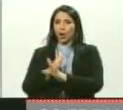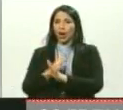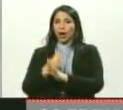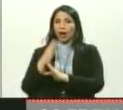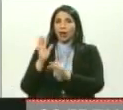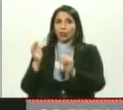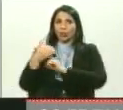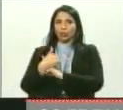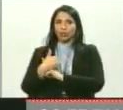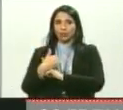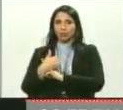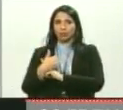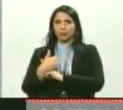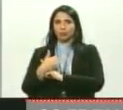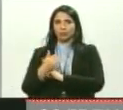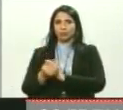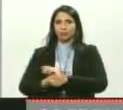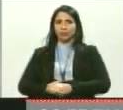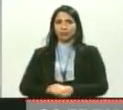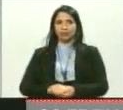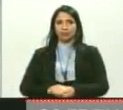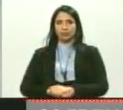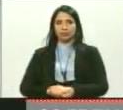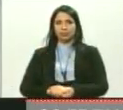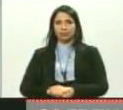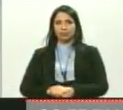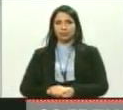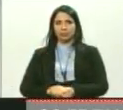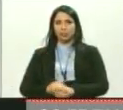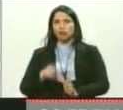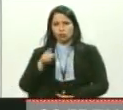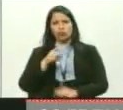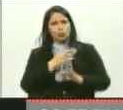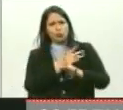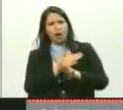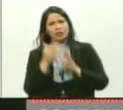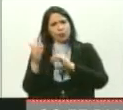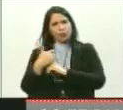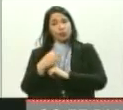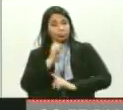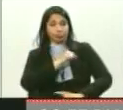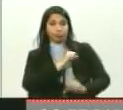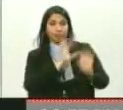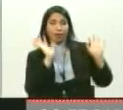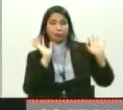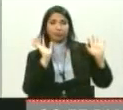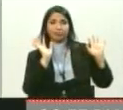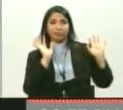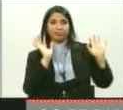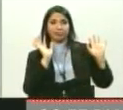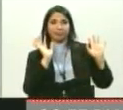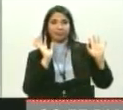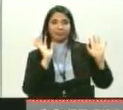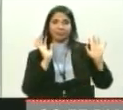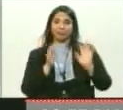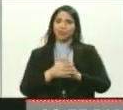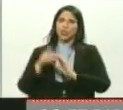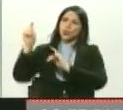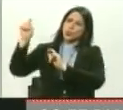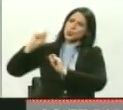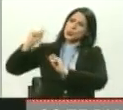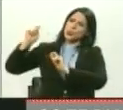ere no se puede jugar, el escondido, escondido. ¿Tú jugaste el escondido? Sí, claro. Bueno, a volar